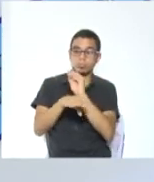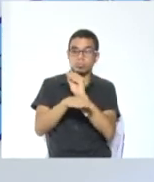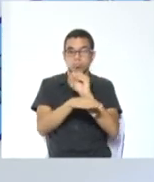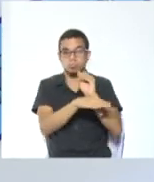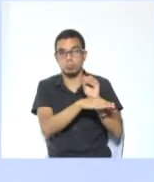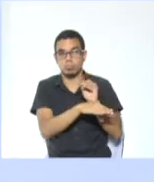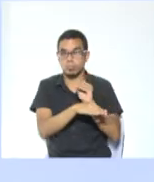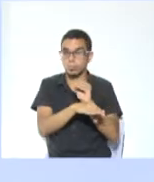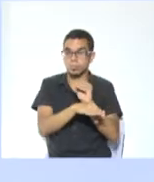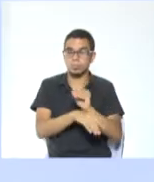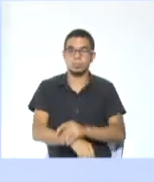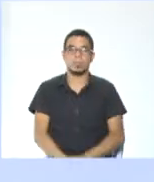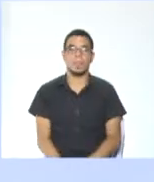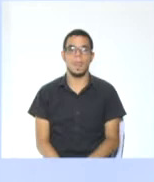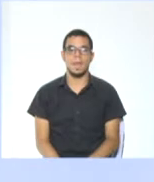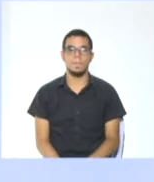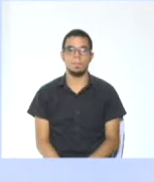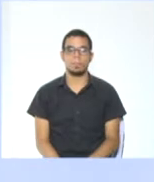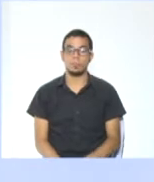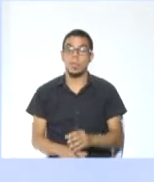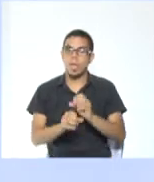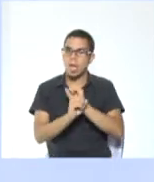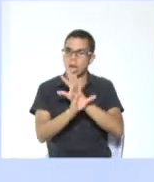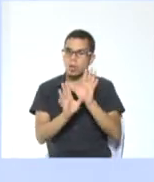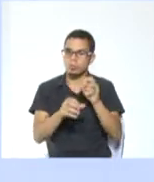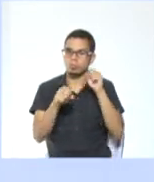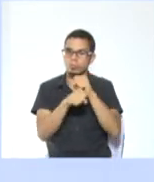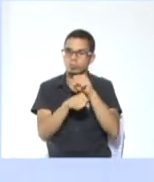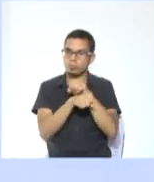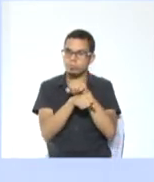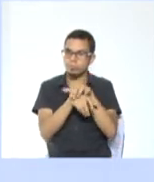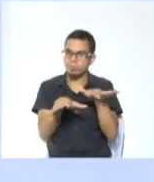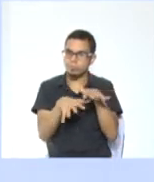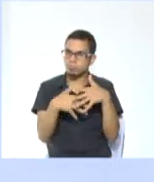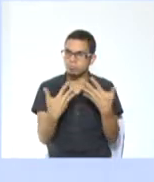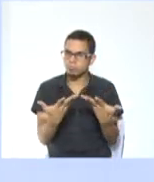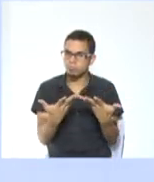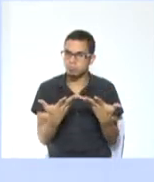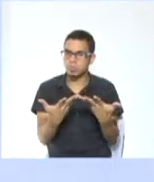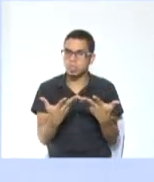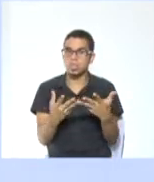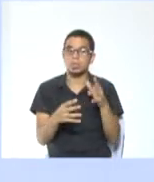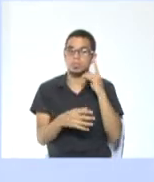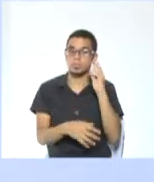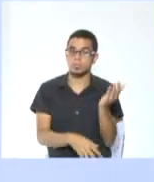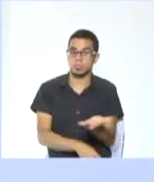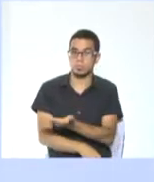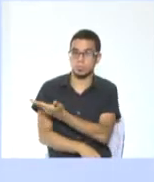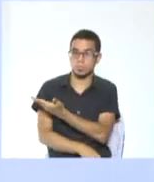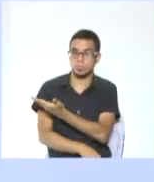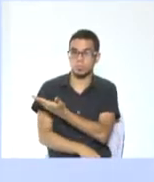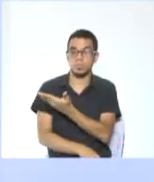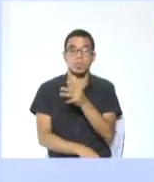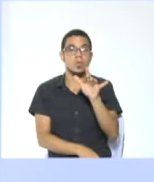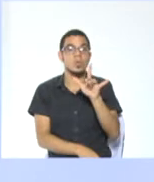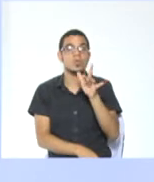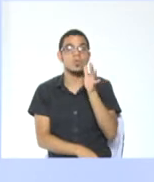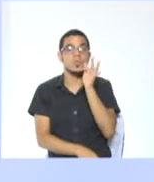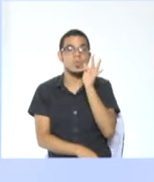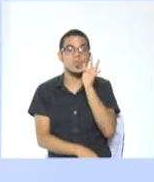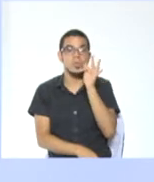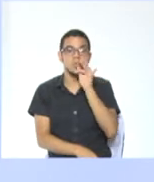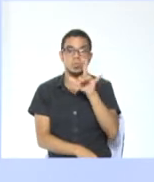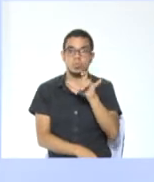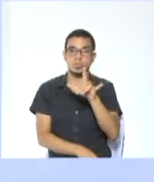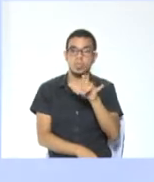saludable. Y tienen a su disposición las redes sociales de nuestro programa. Cada Familia Una Escuela por Facebook, Twitter